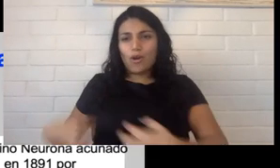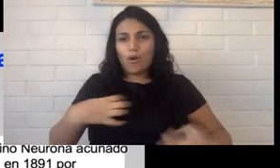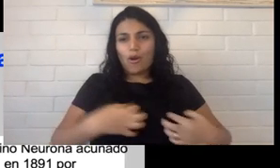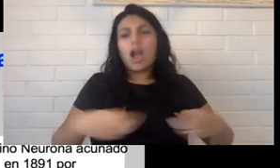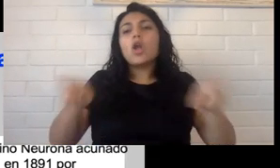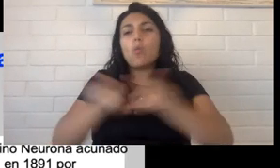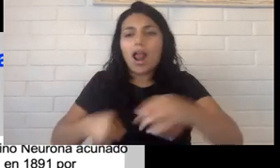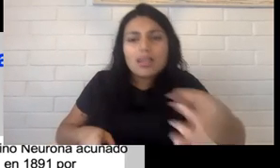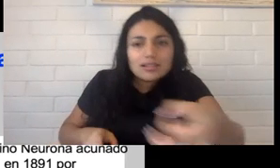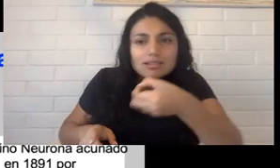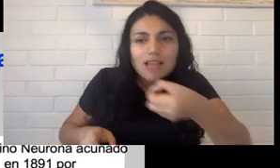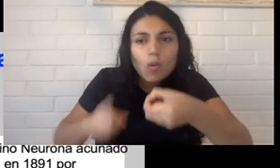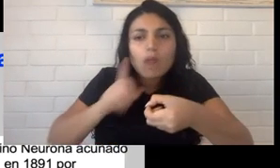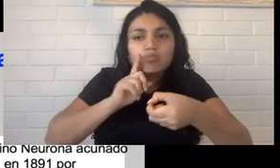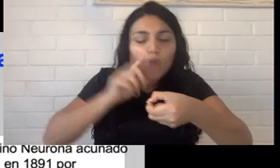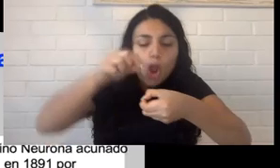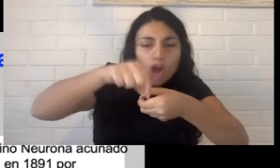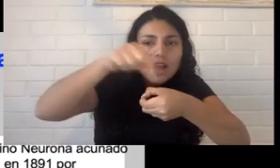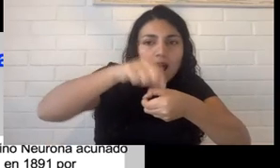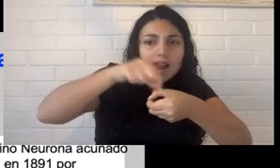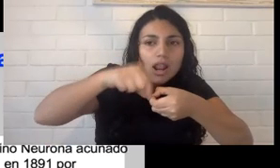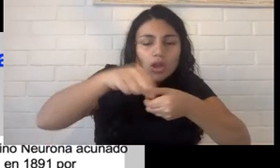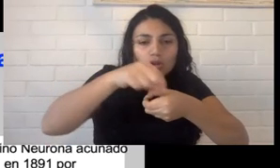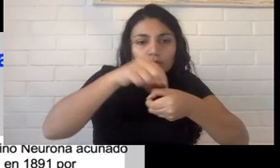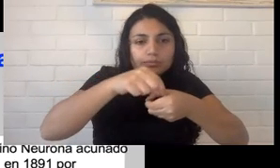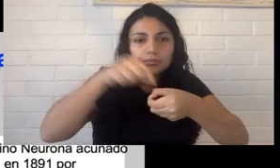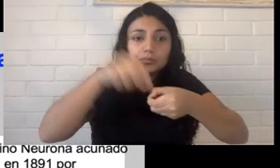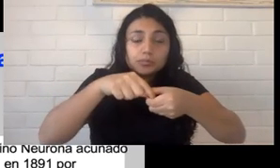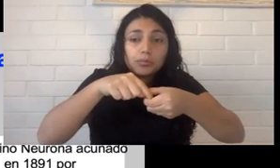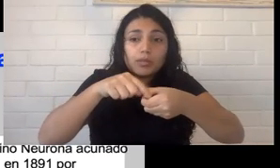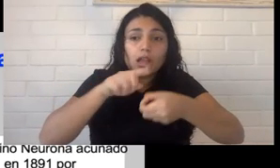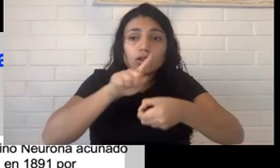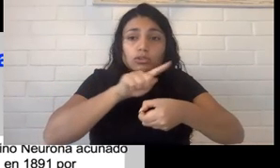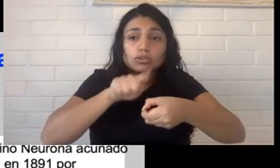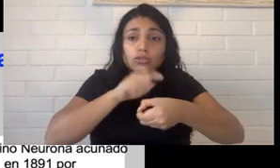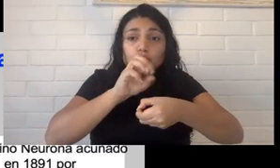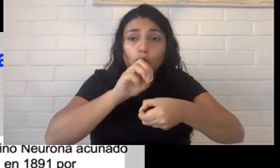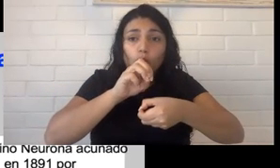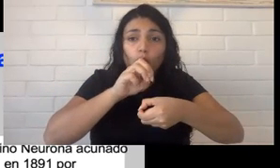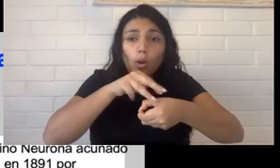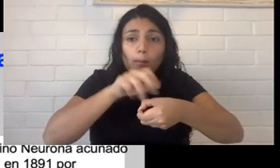tiene organelos. Proyecciones desde el soma surgen, algunas